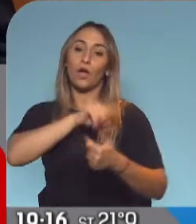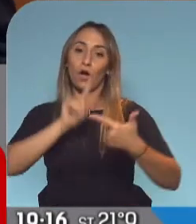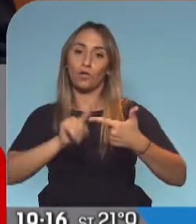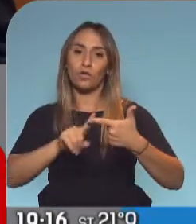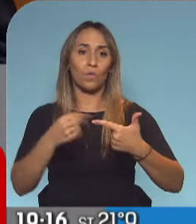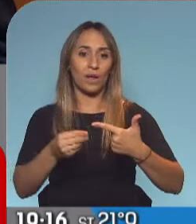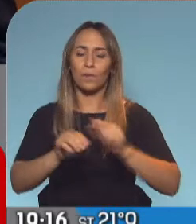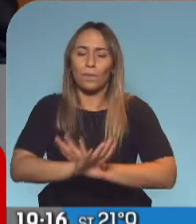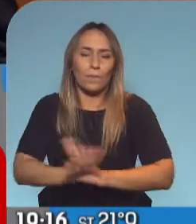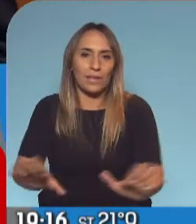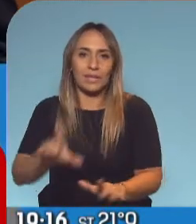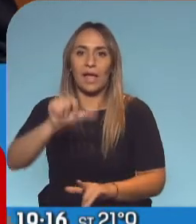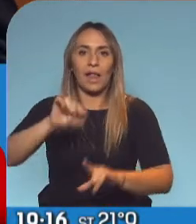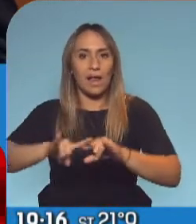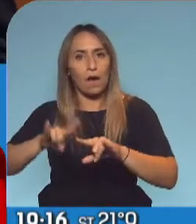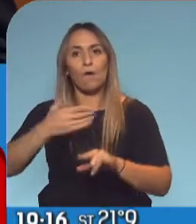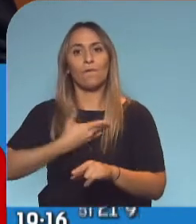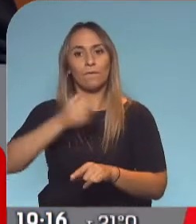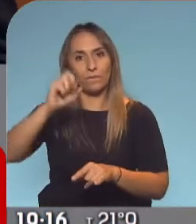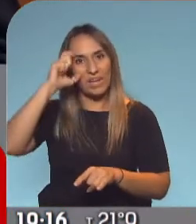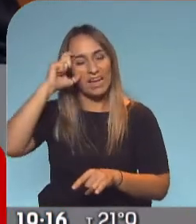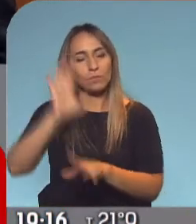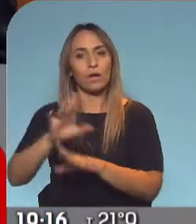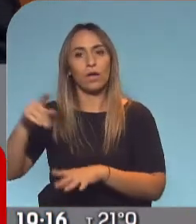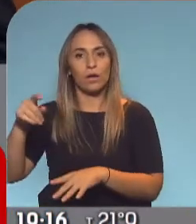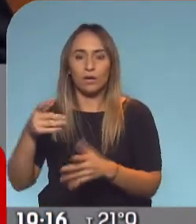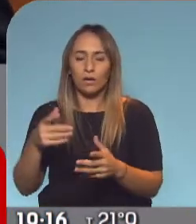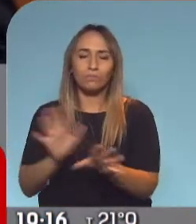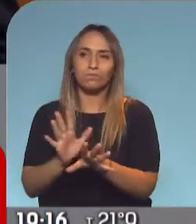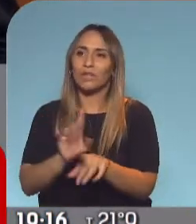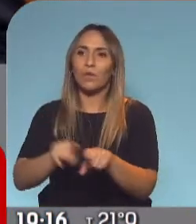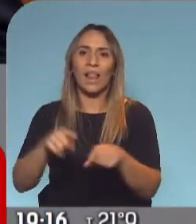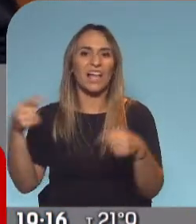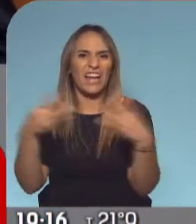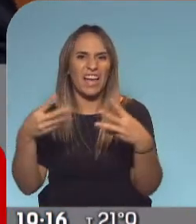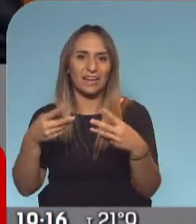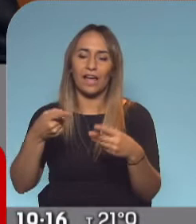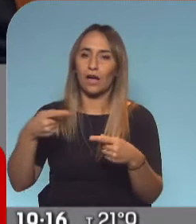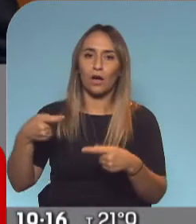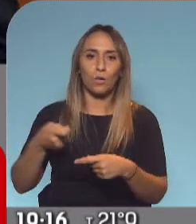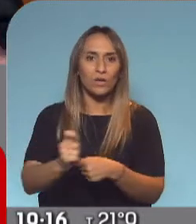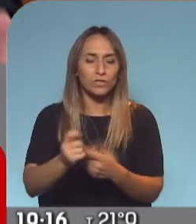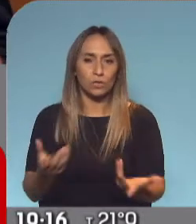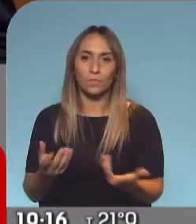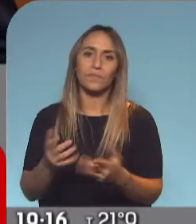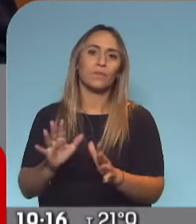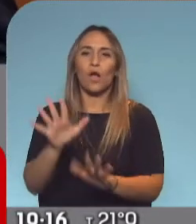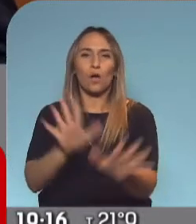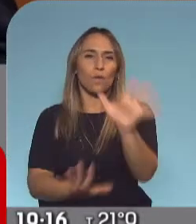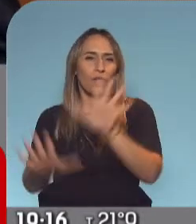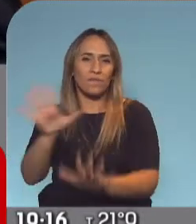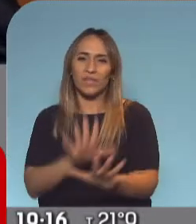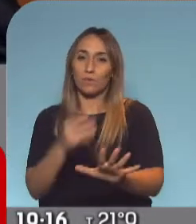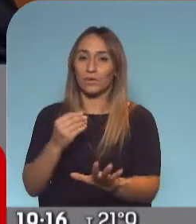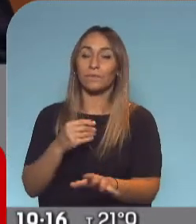también está todavía como una práctica permanente, modificada porque la estructura de poder ya no es la misma, el presidente